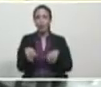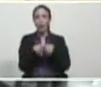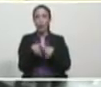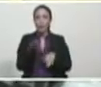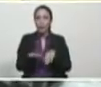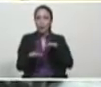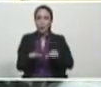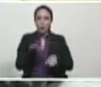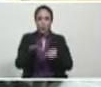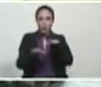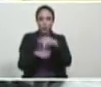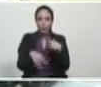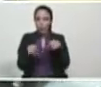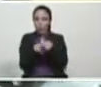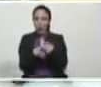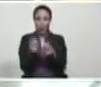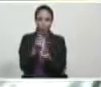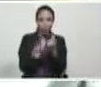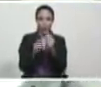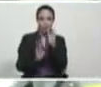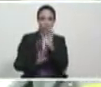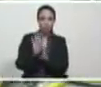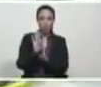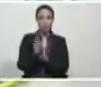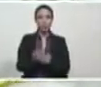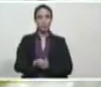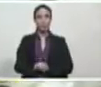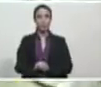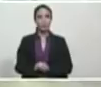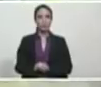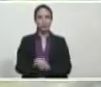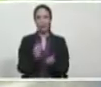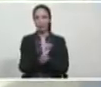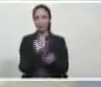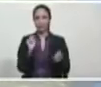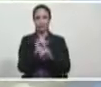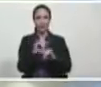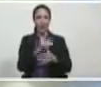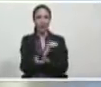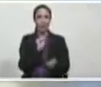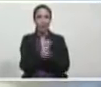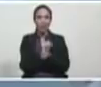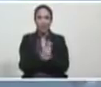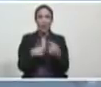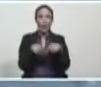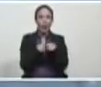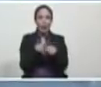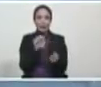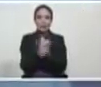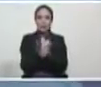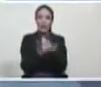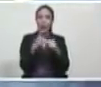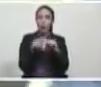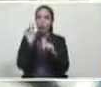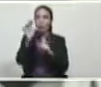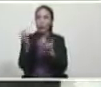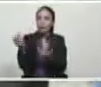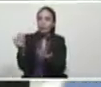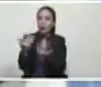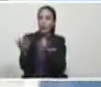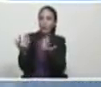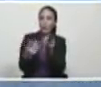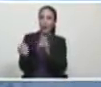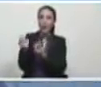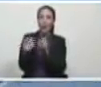esa nueva economía, para romper las amarras de la dependencia importadora.